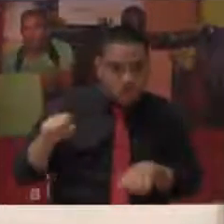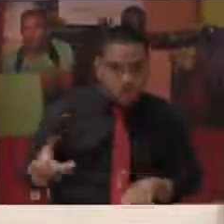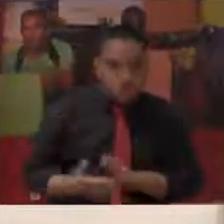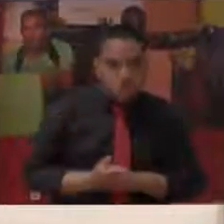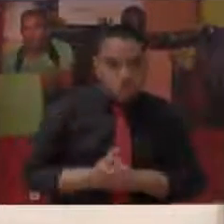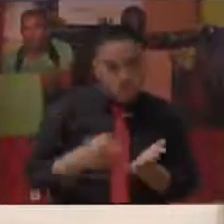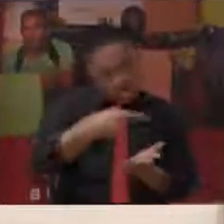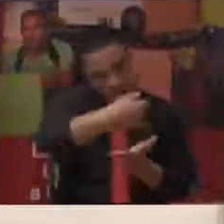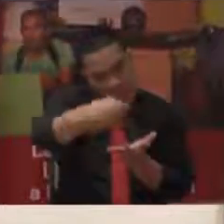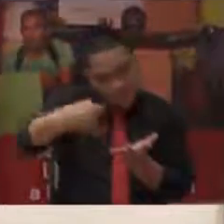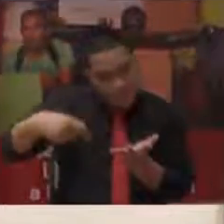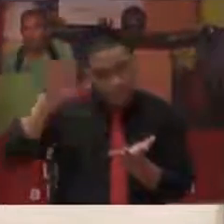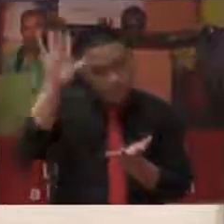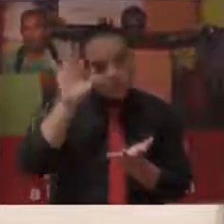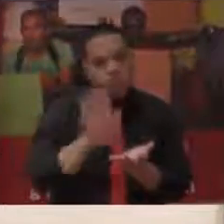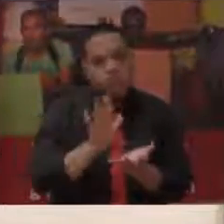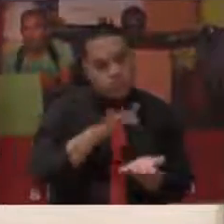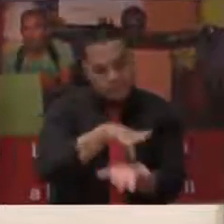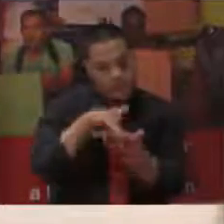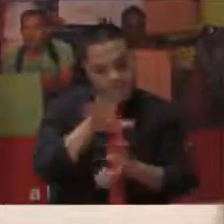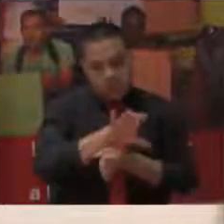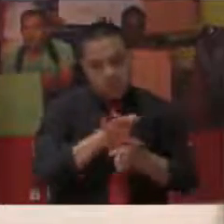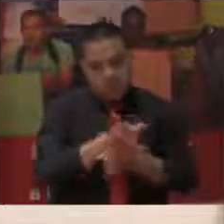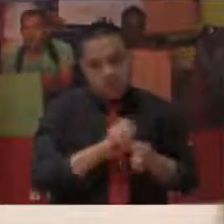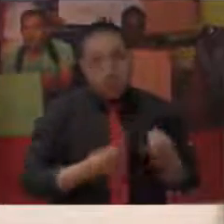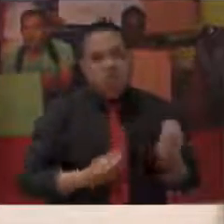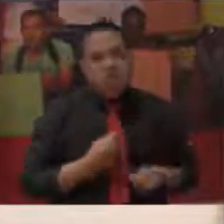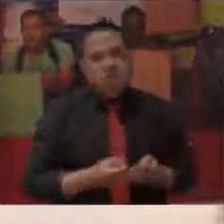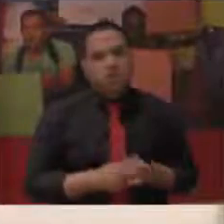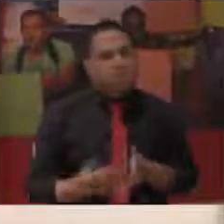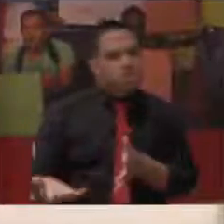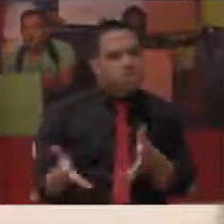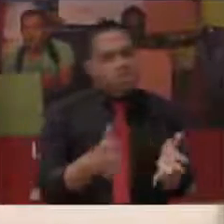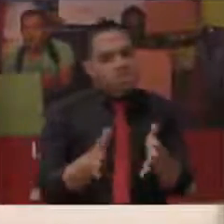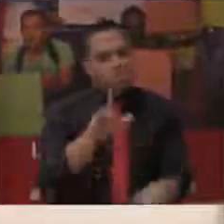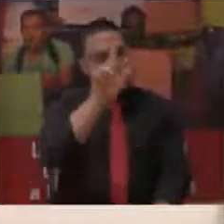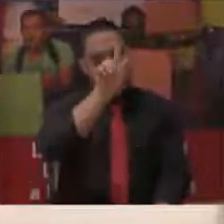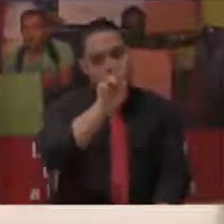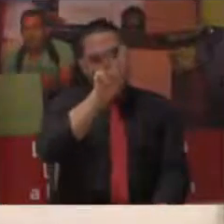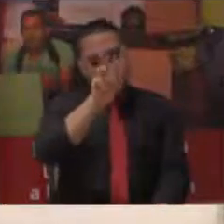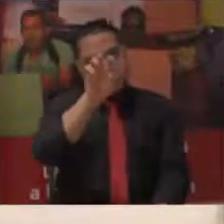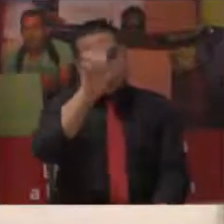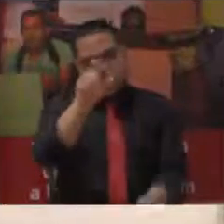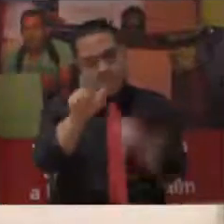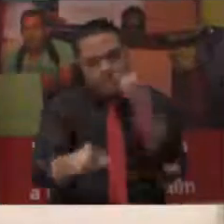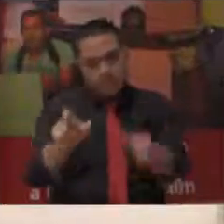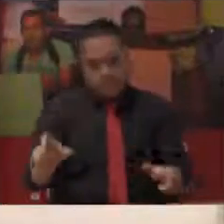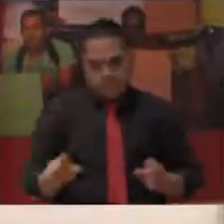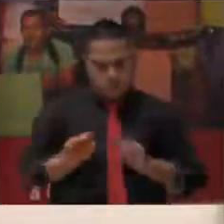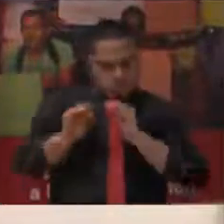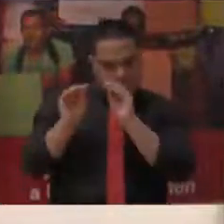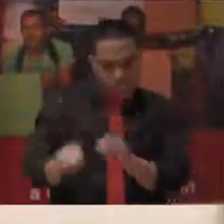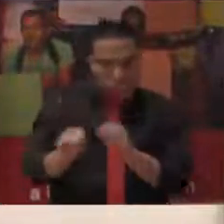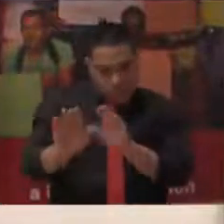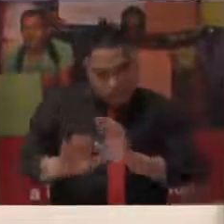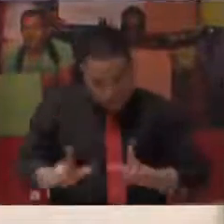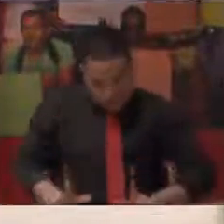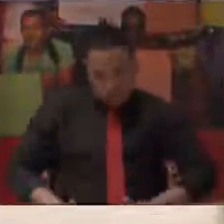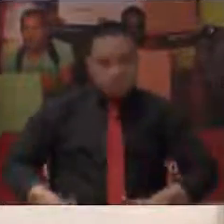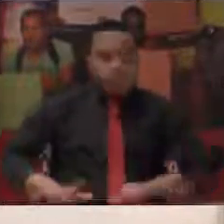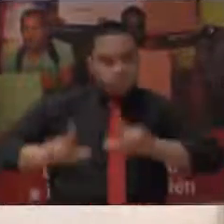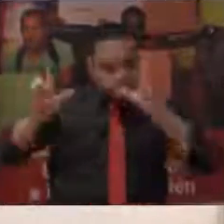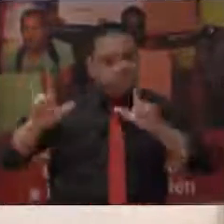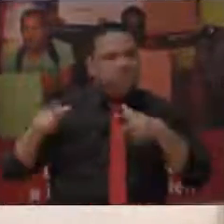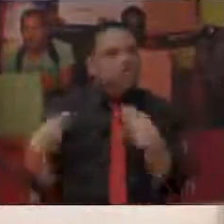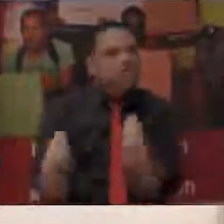formación ciudadana con la comunidad, tratamos de formar alrededor de 180 personas, de diplomarlas.